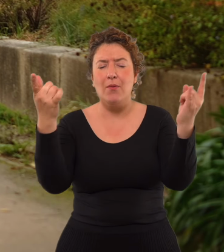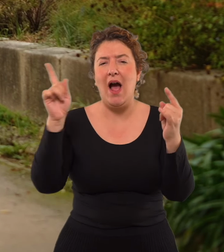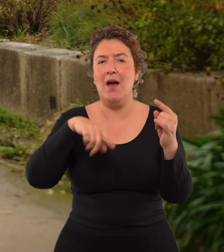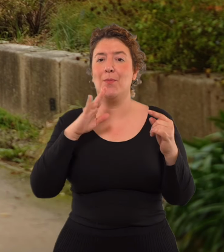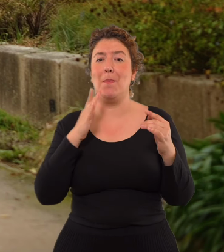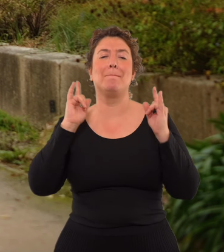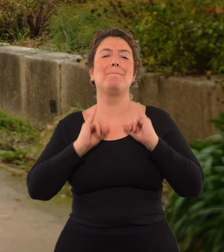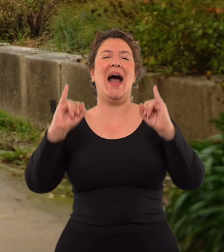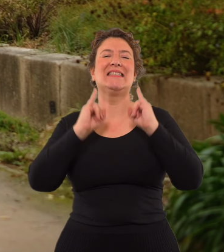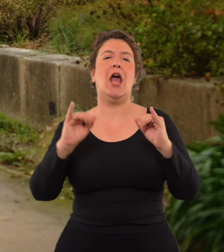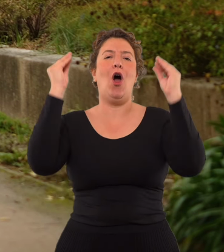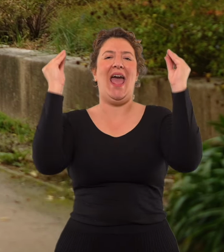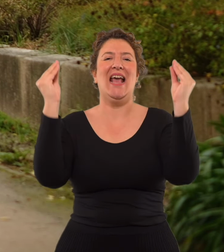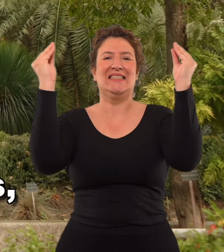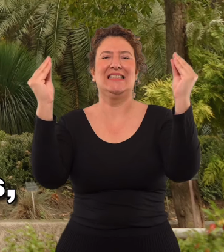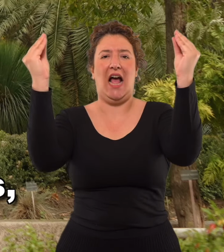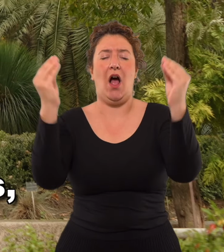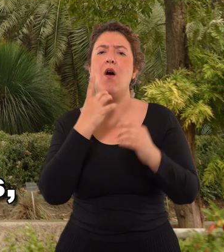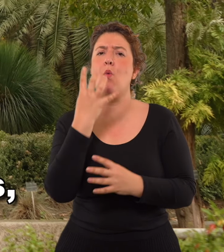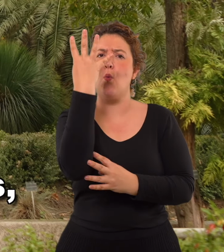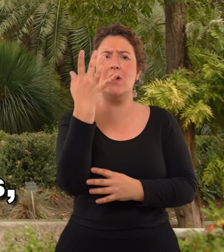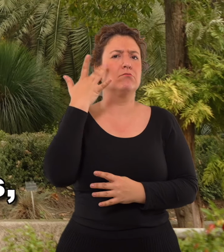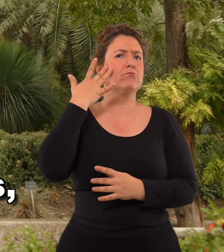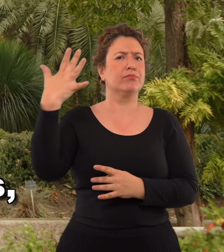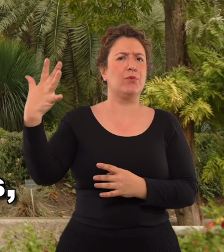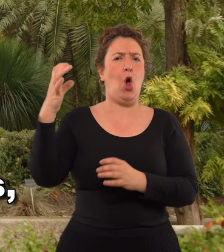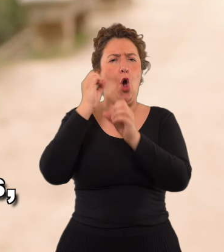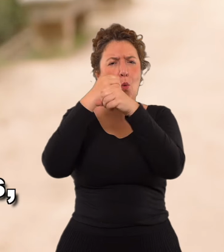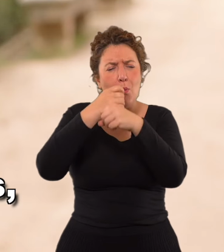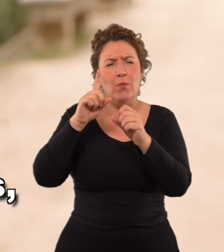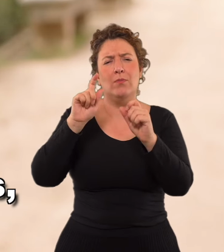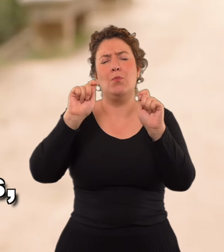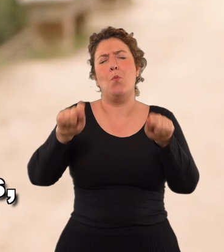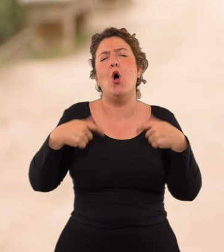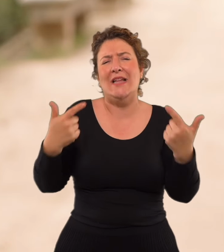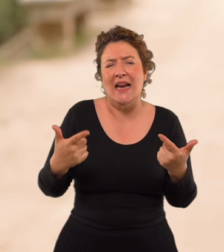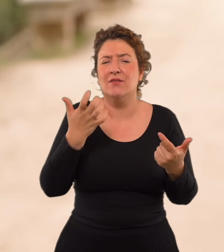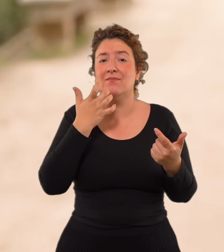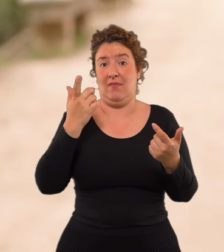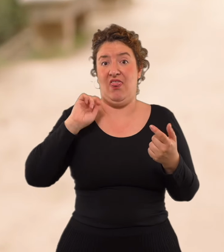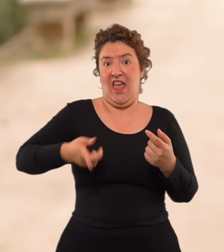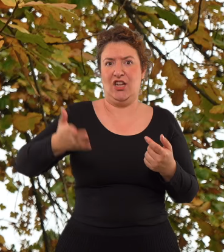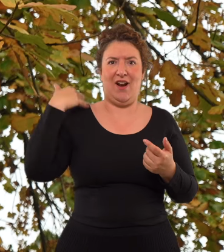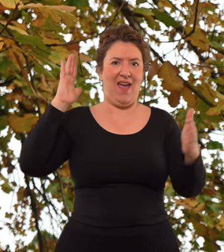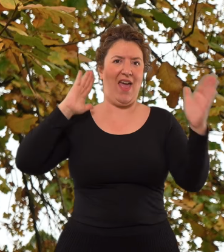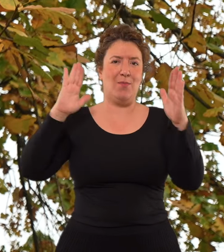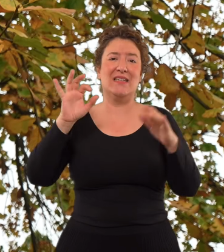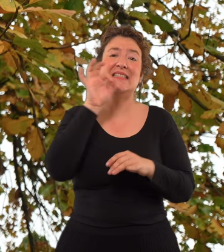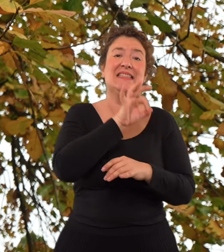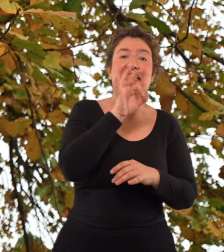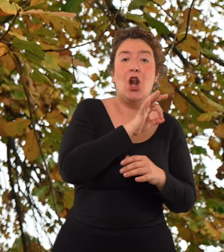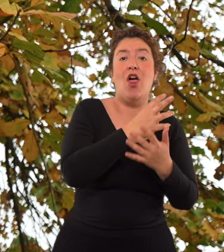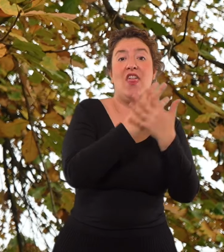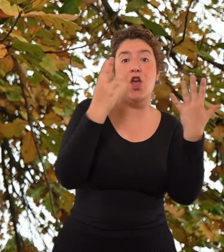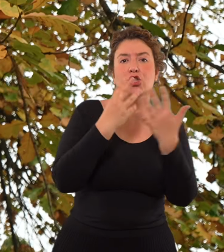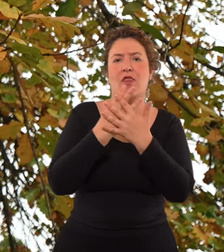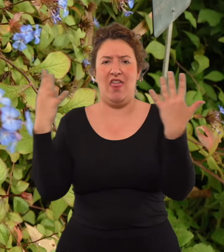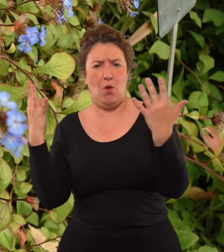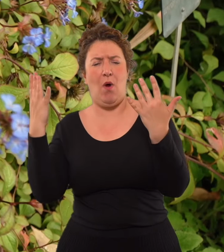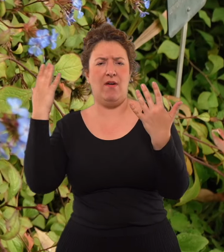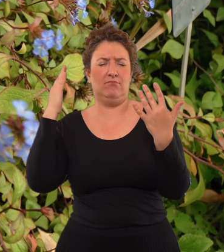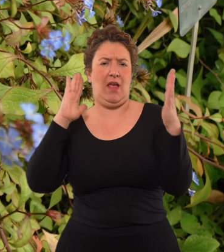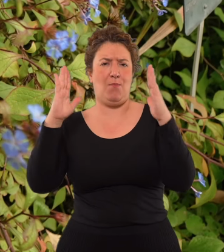arbustos descubrimos el Paseo de las Estatuas, con representación de 4 botánicos ilustres que fueron además directores del Botánico entre los